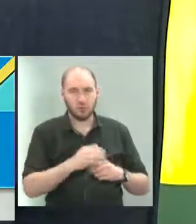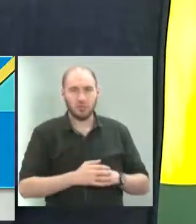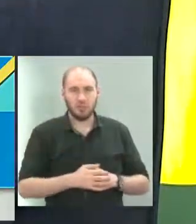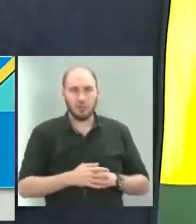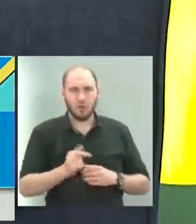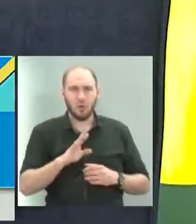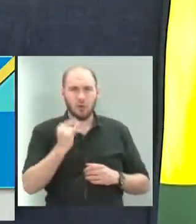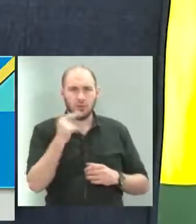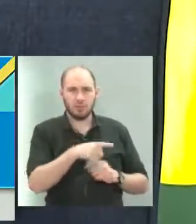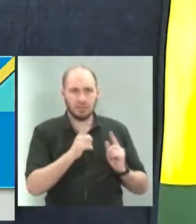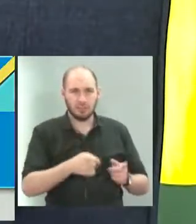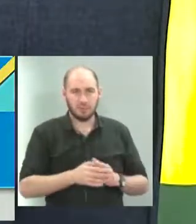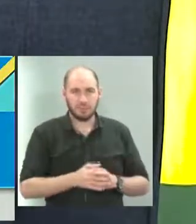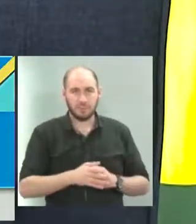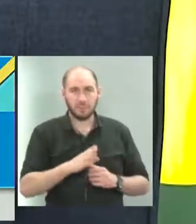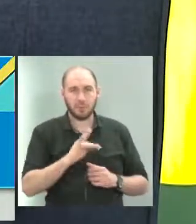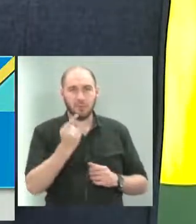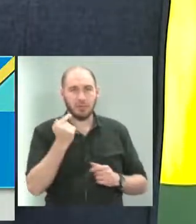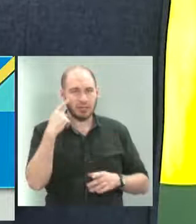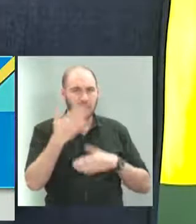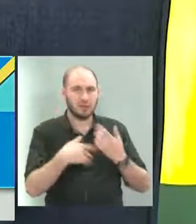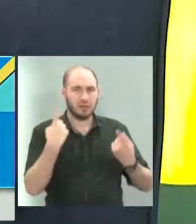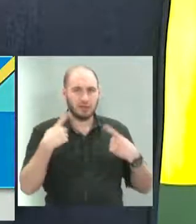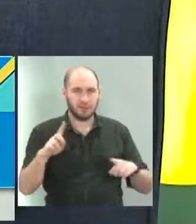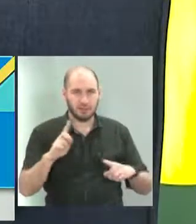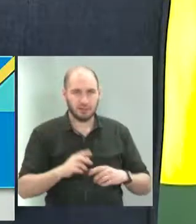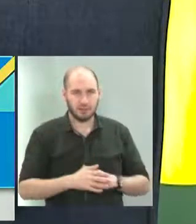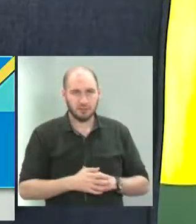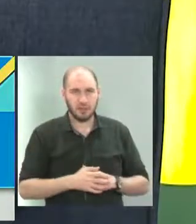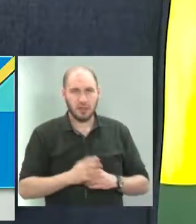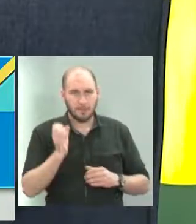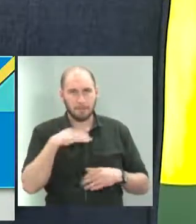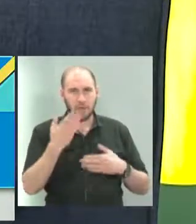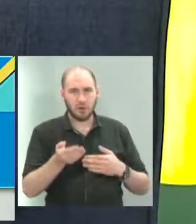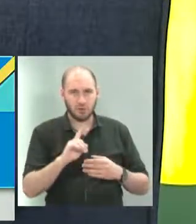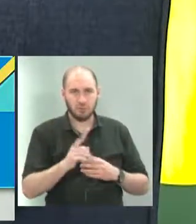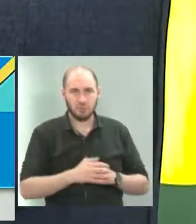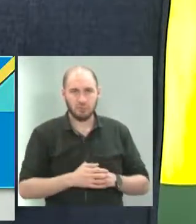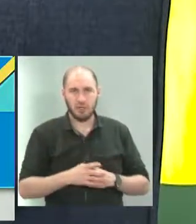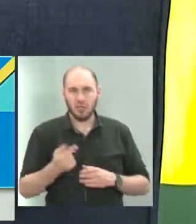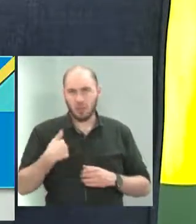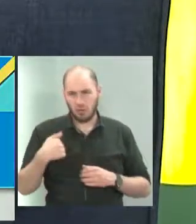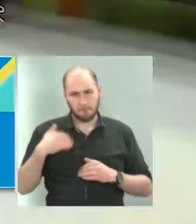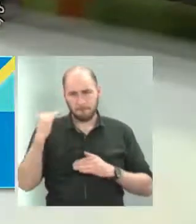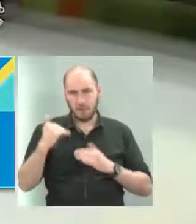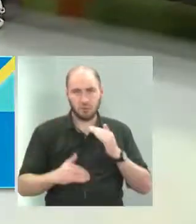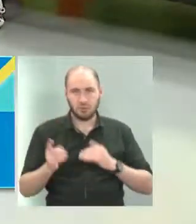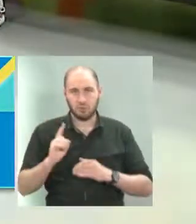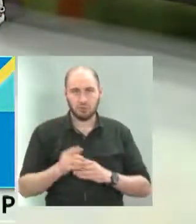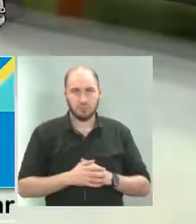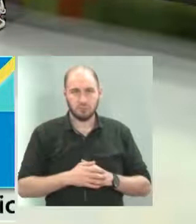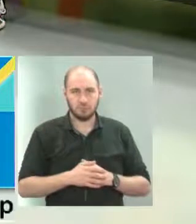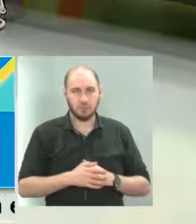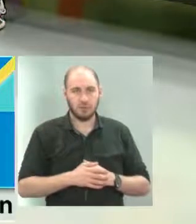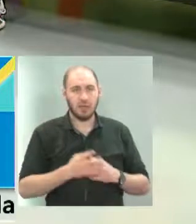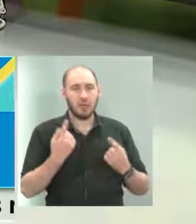pasa en la universidad. Y me animo a decirlo porque la universidad tiene una formación distinta. No mejor, no quiero ser peyorativo. No, yo no digo que sea mejor ni peor. Pero la verdad yo que, no, la que verdad